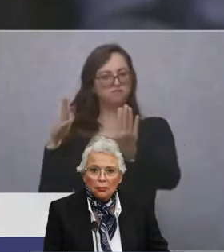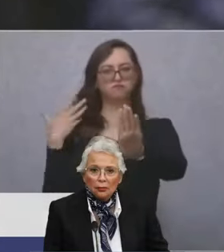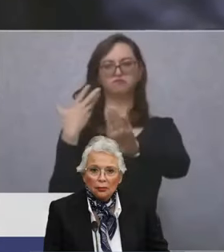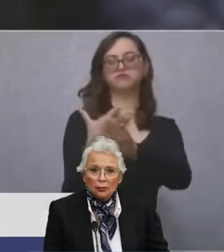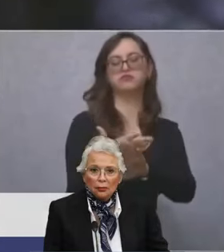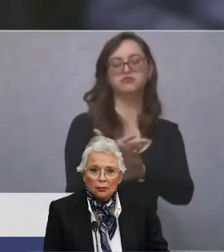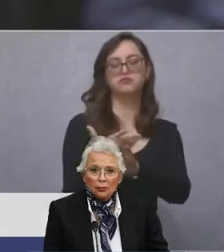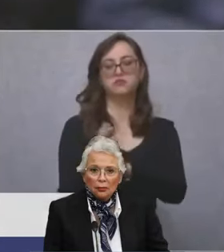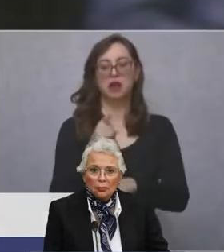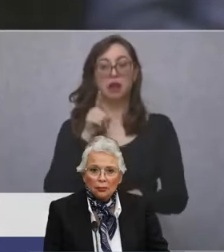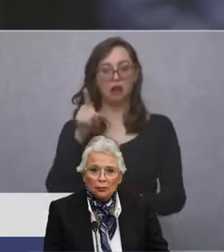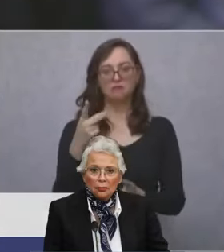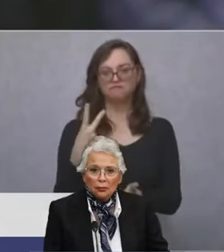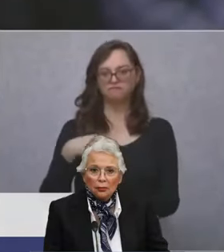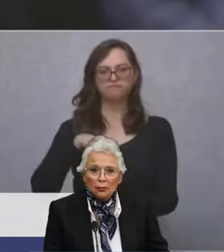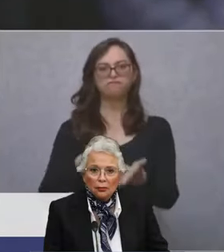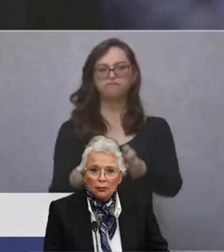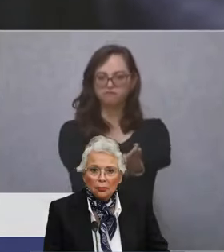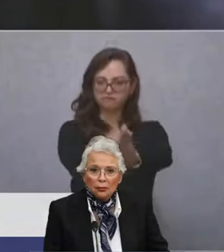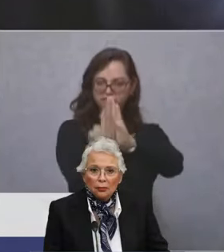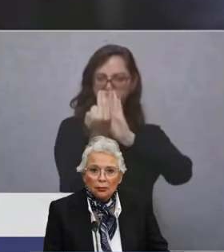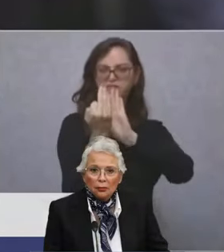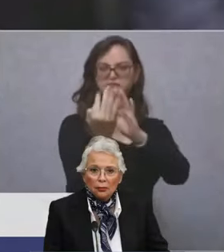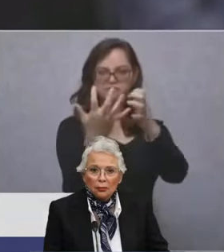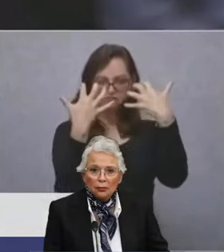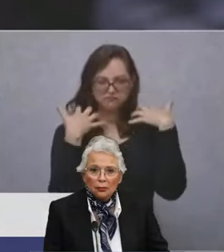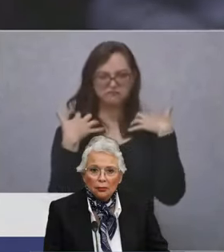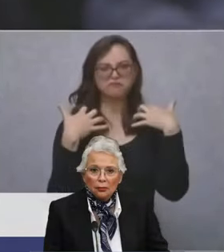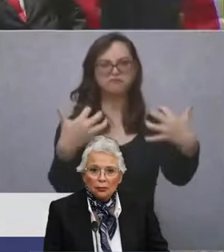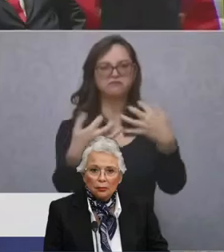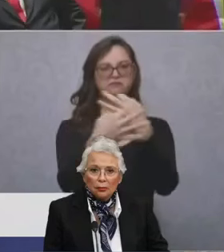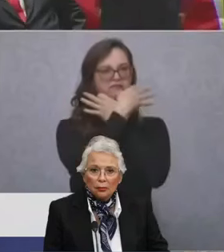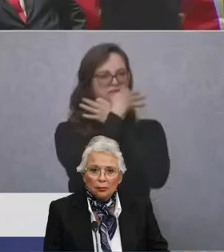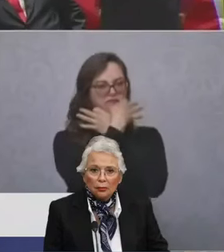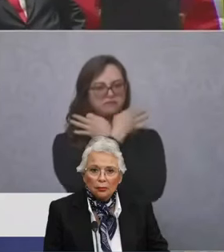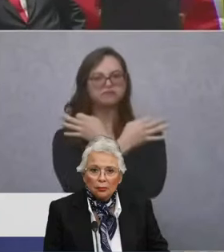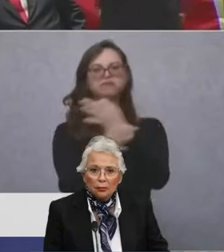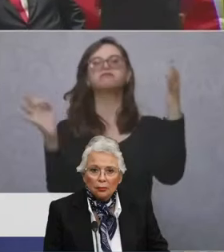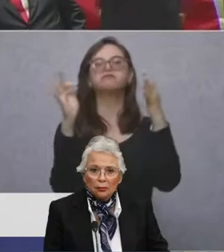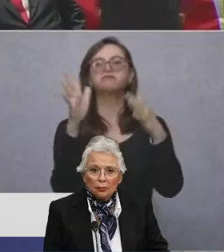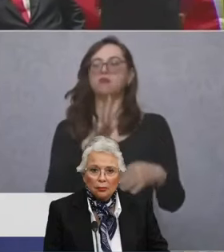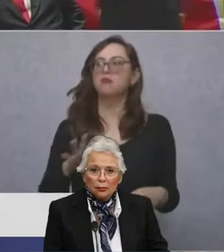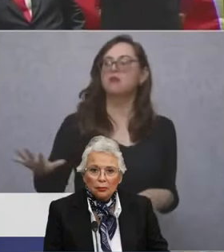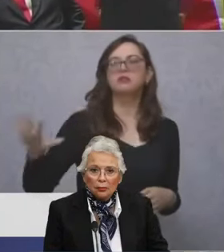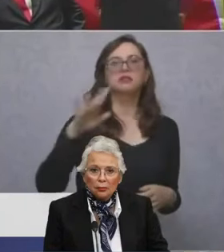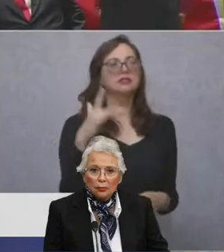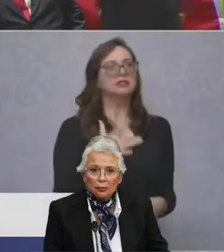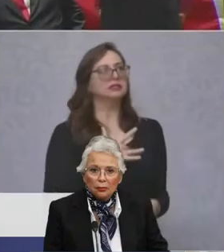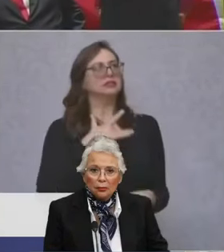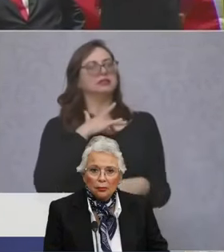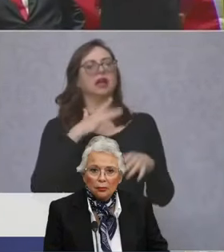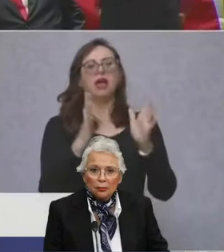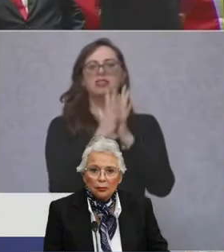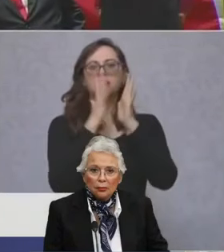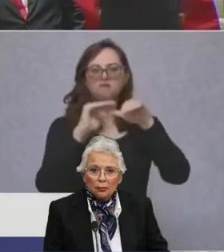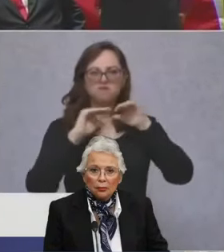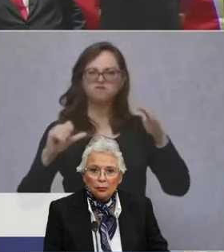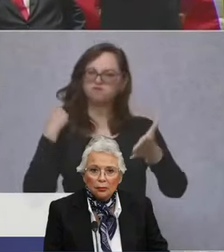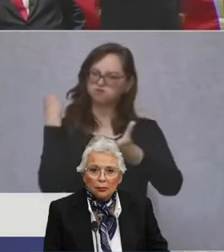o en fin, no pueden tener bebés. Entonces, ahora tenemos todo el tema de fertilización in